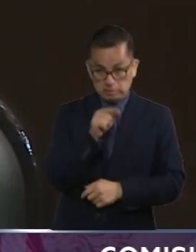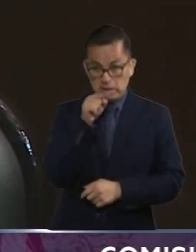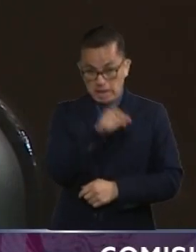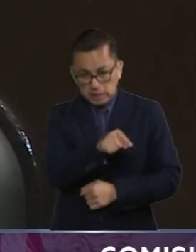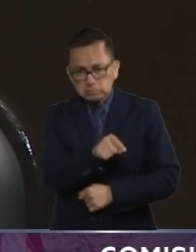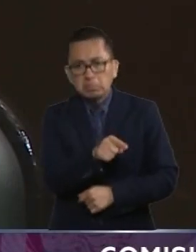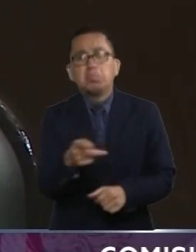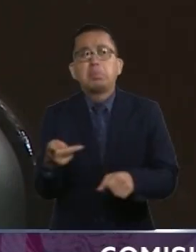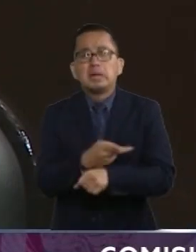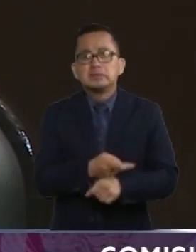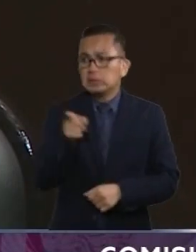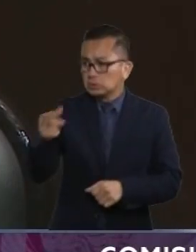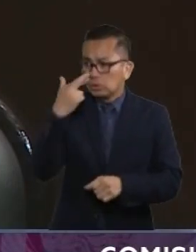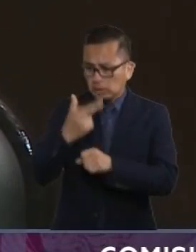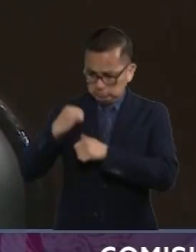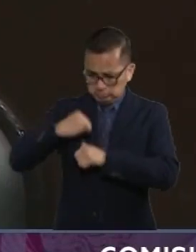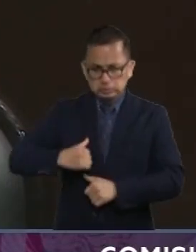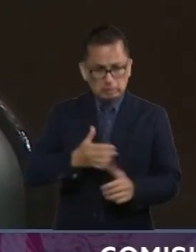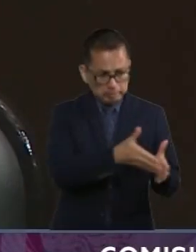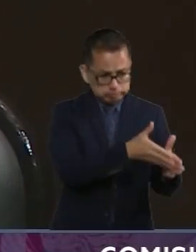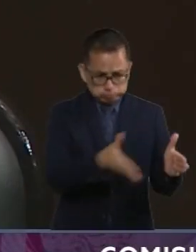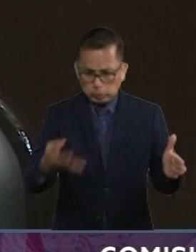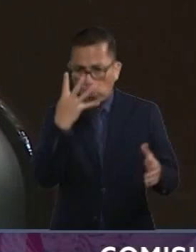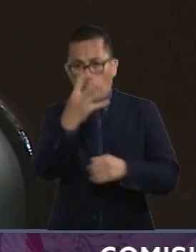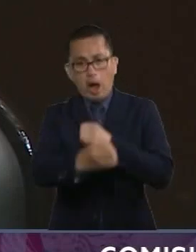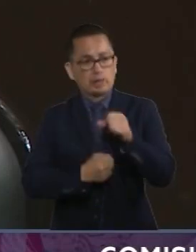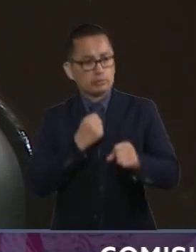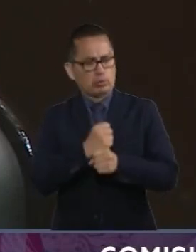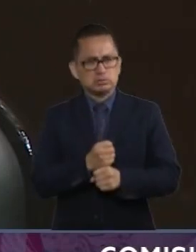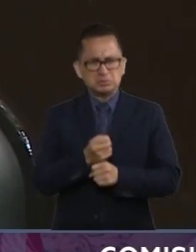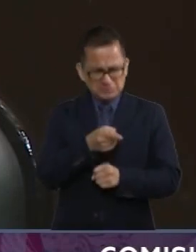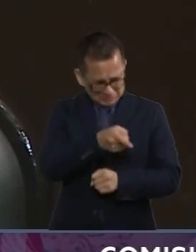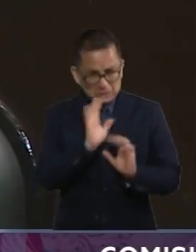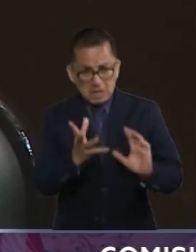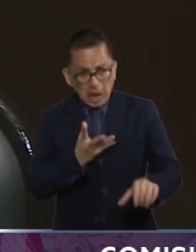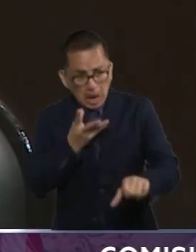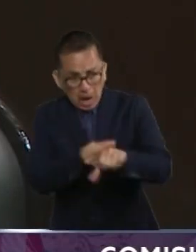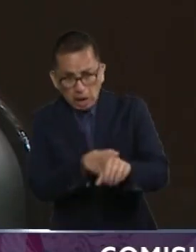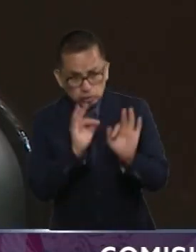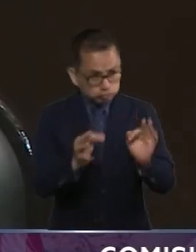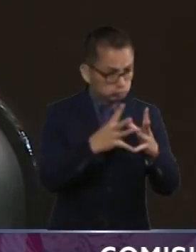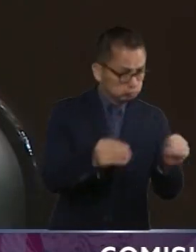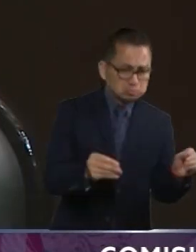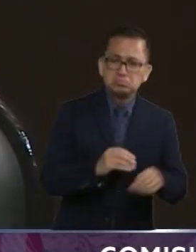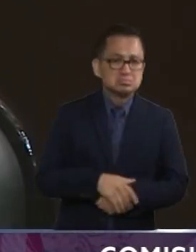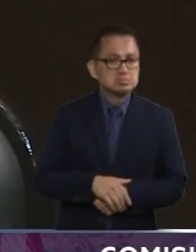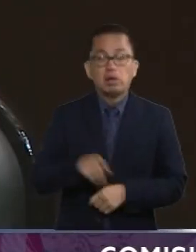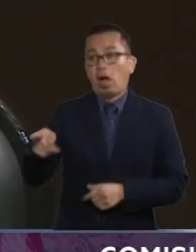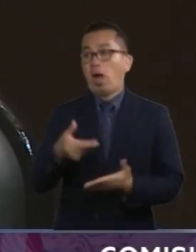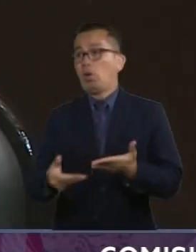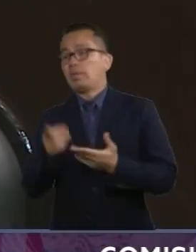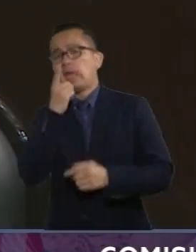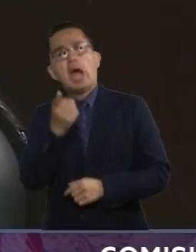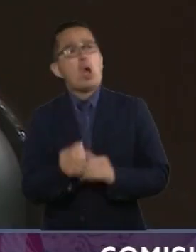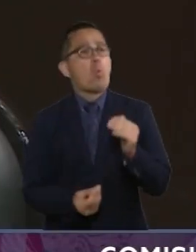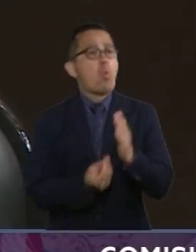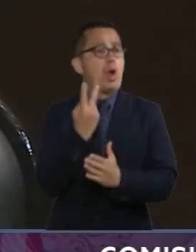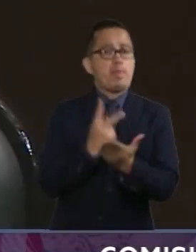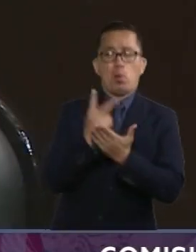de 4 años en el cargo, hoy nos dice que se siguen generando un nuevo proyecto. En materia